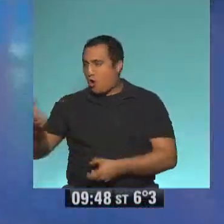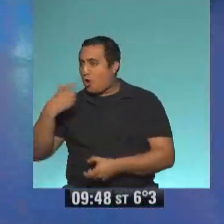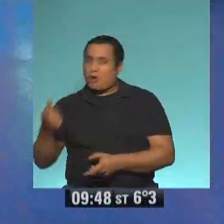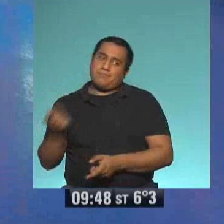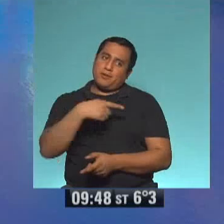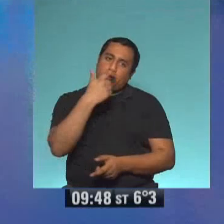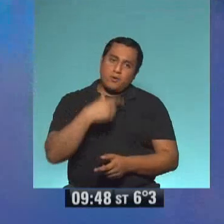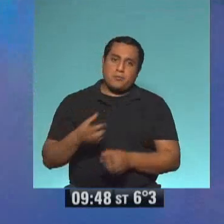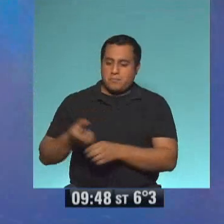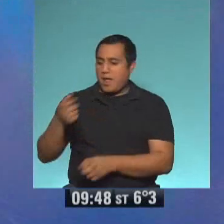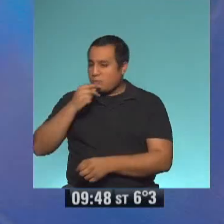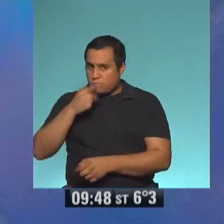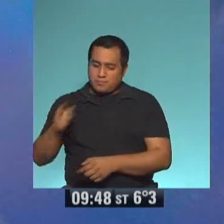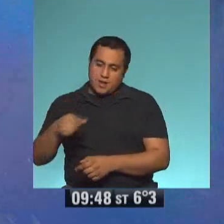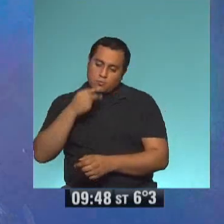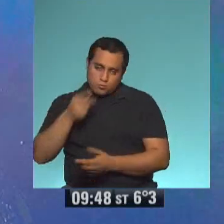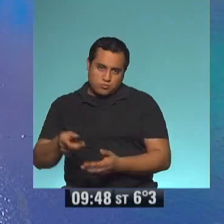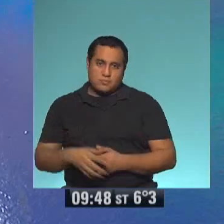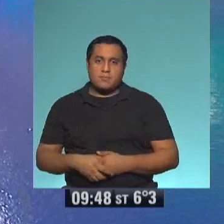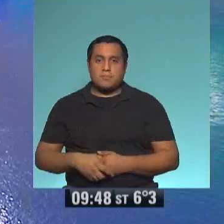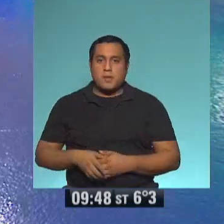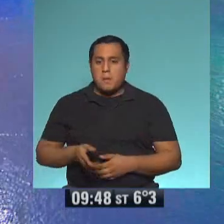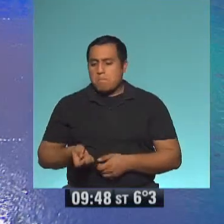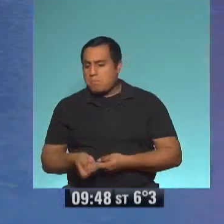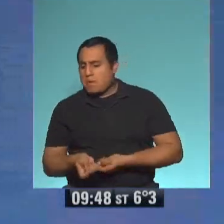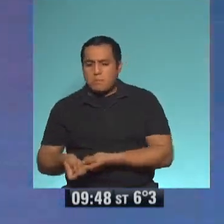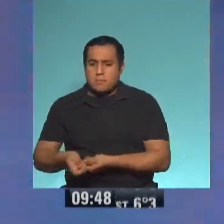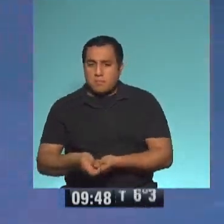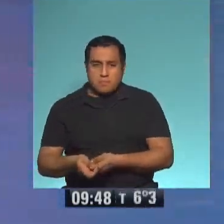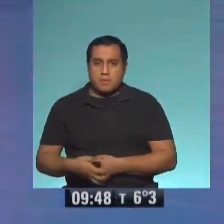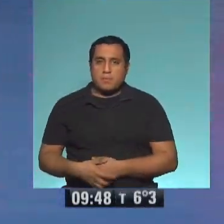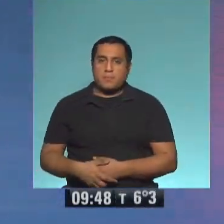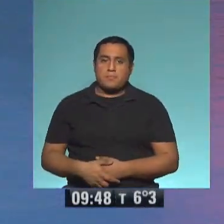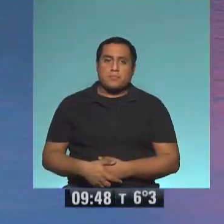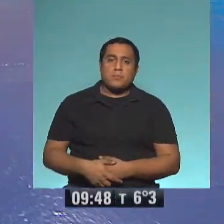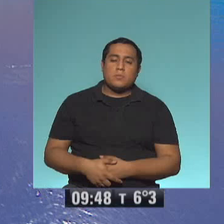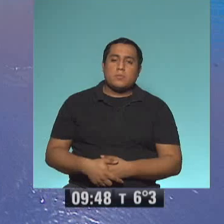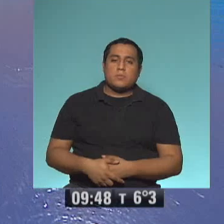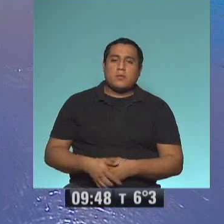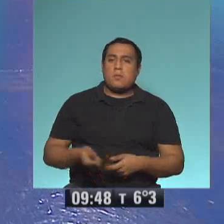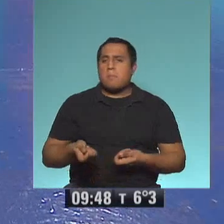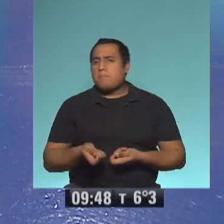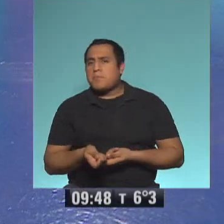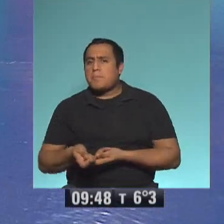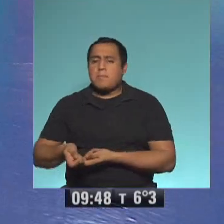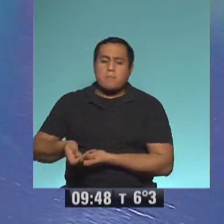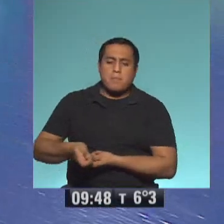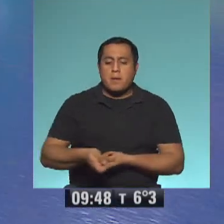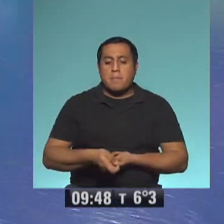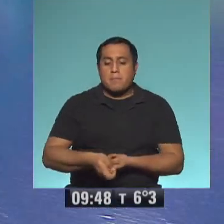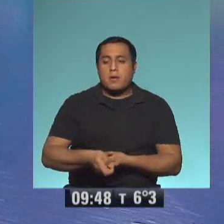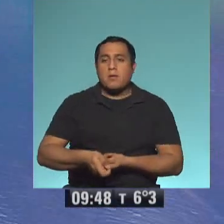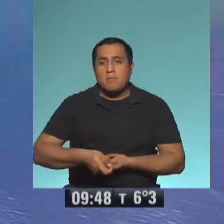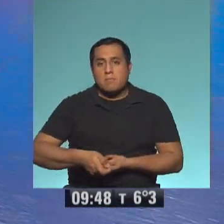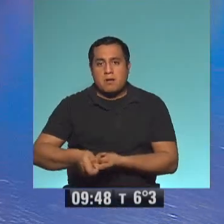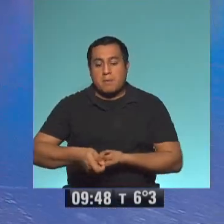el palo azul. Ahí está. Por el azul. ¿Y cada uno lo empuja como quiere? Sí. ¿Cómo lo empujamos? Lo tienen que empujar bien derechito para que pueda pasar hacia